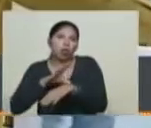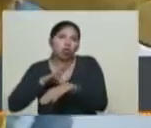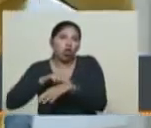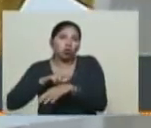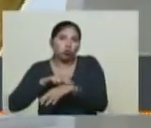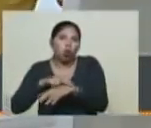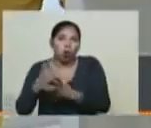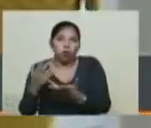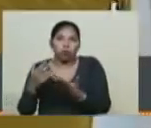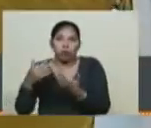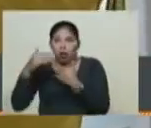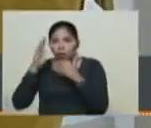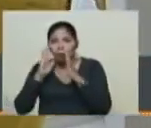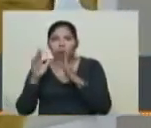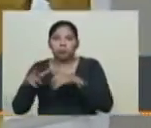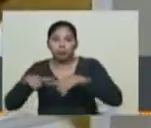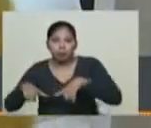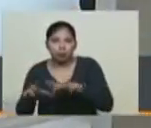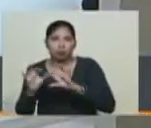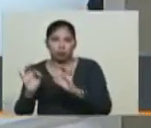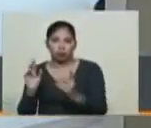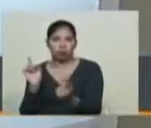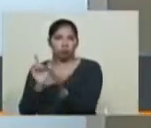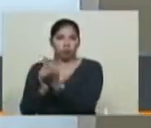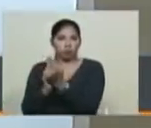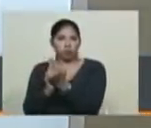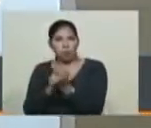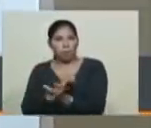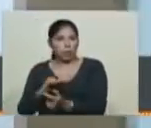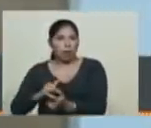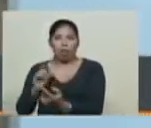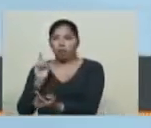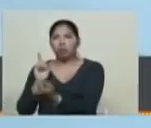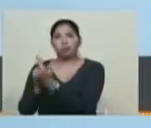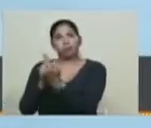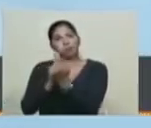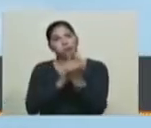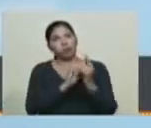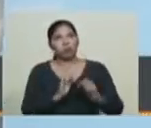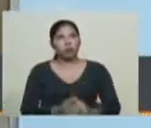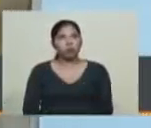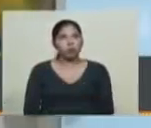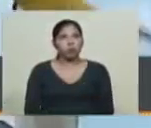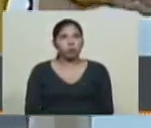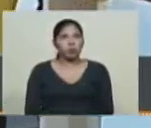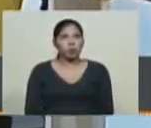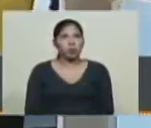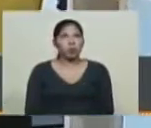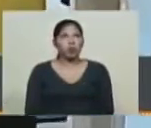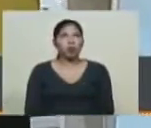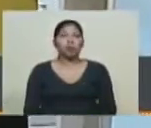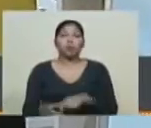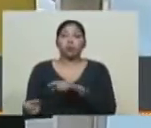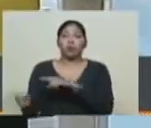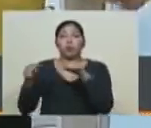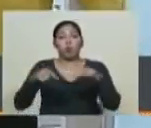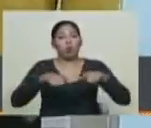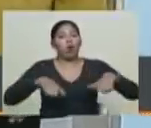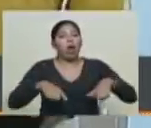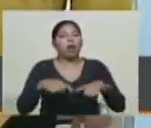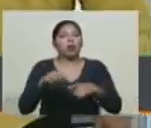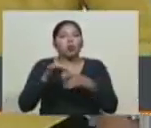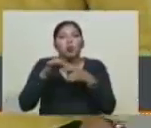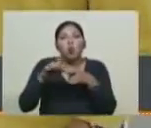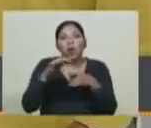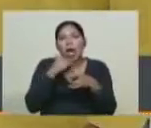que la revolución debe prestar los servicios de calidad al pueblo, las áreas de cura, donde pues se